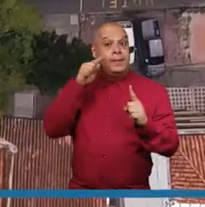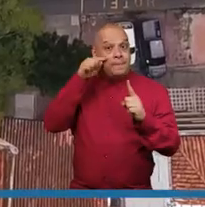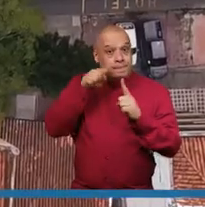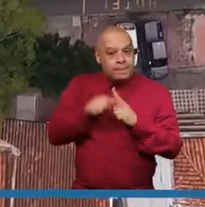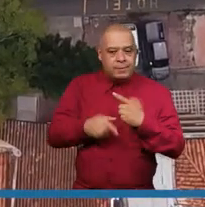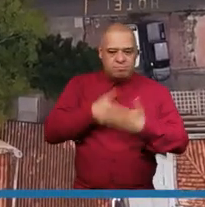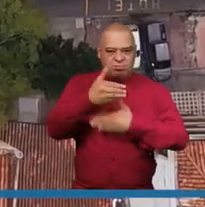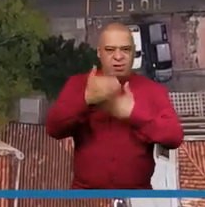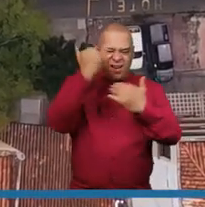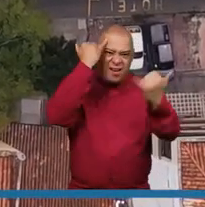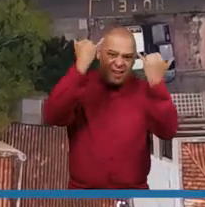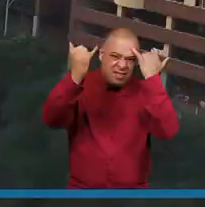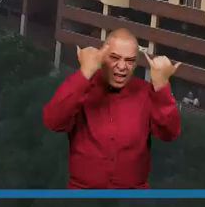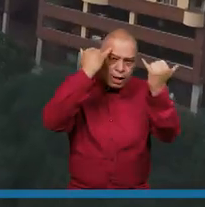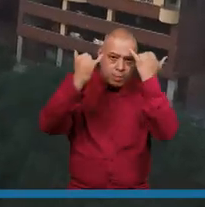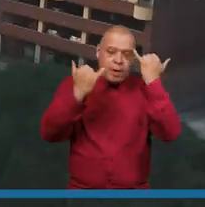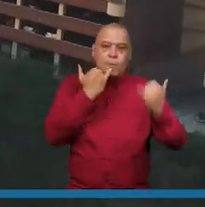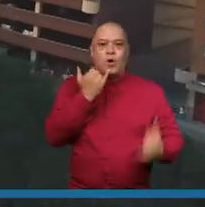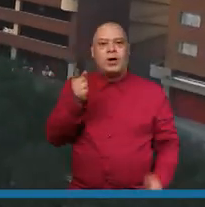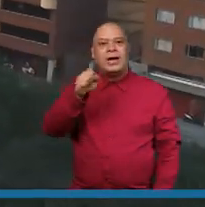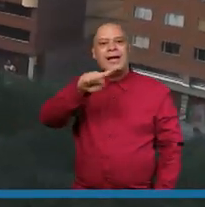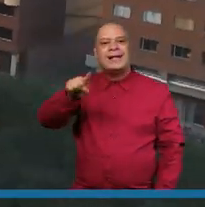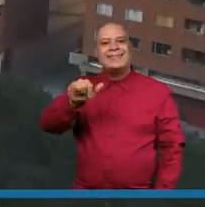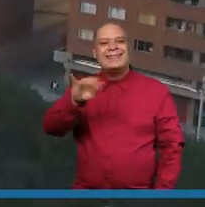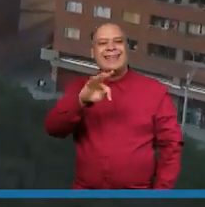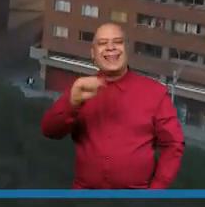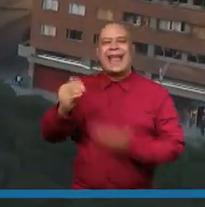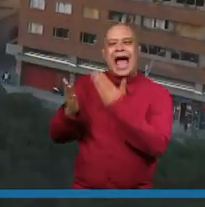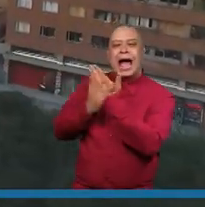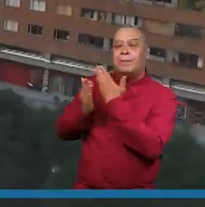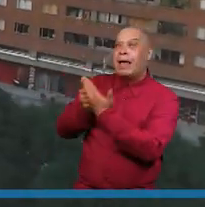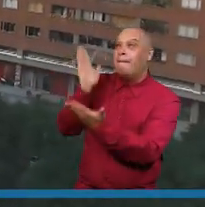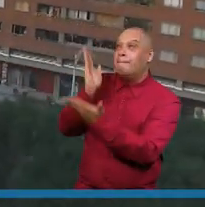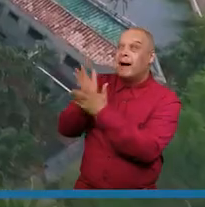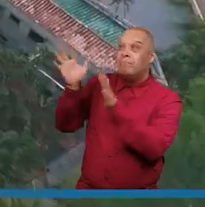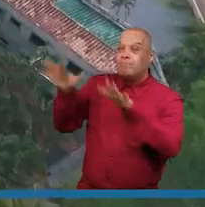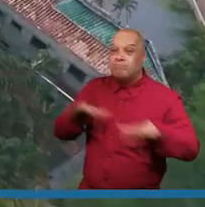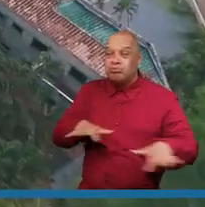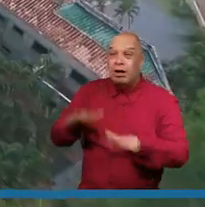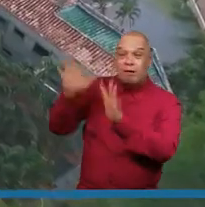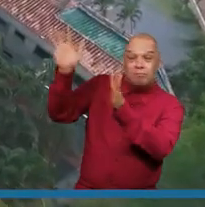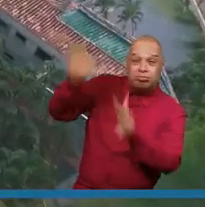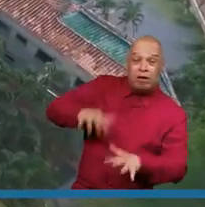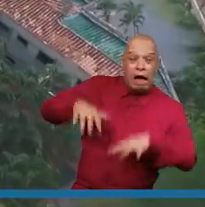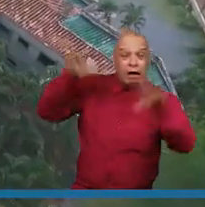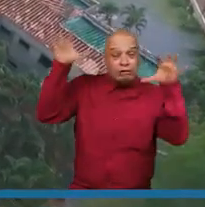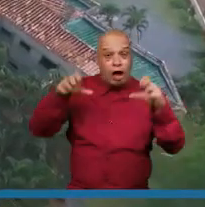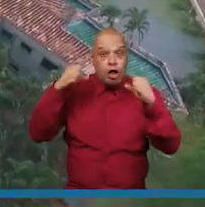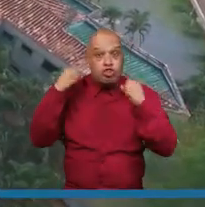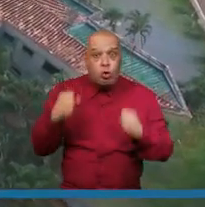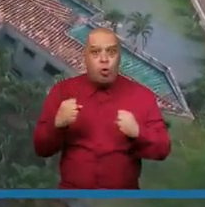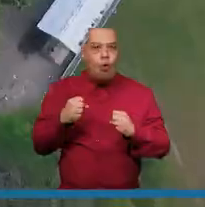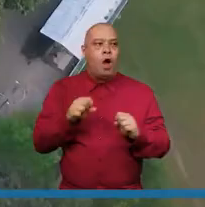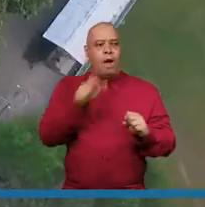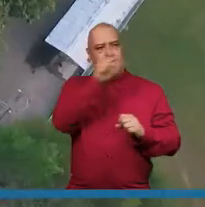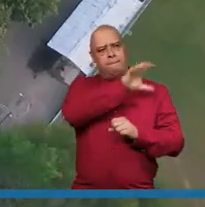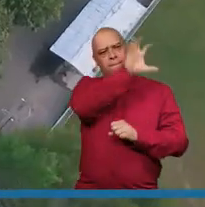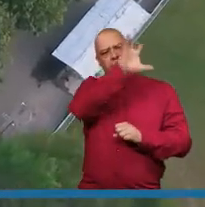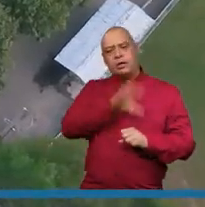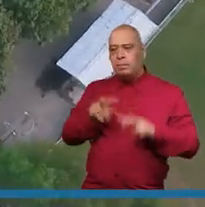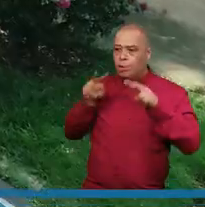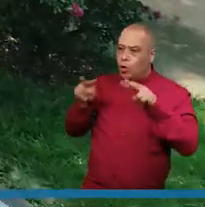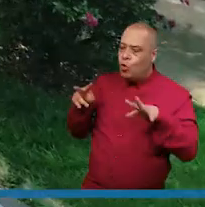o iniciativas como el CIATA, que para los organismos internacionales se convierte en una experiencia